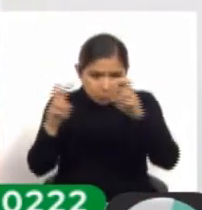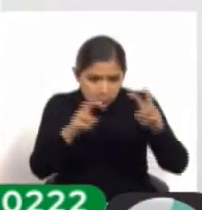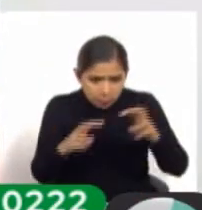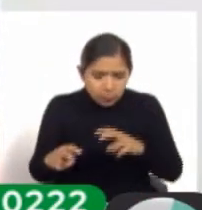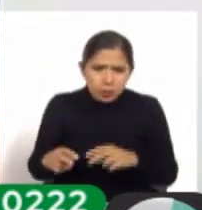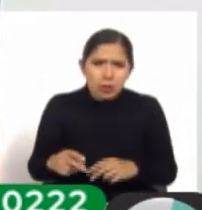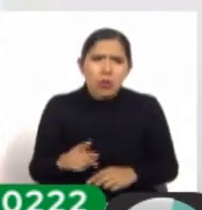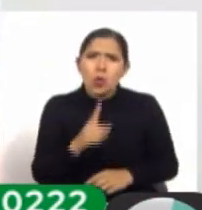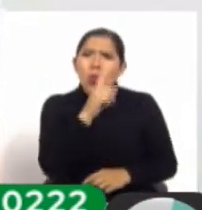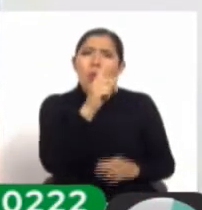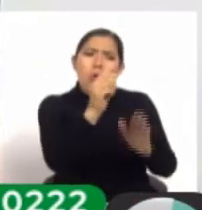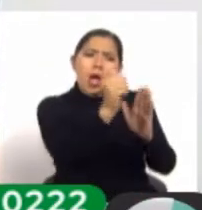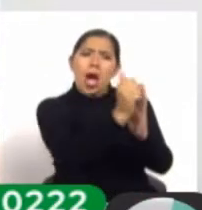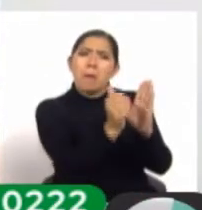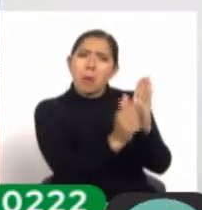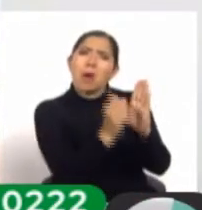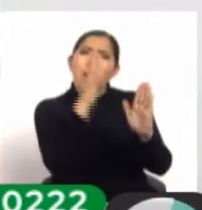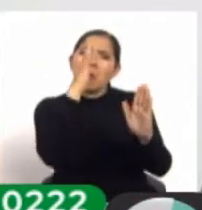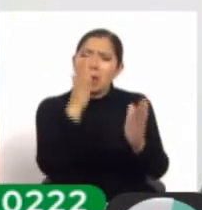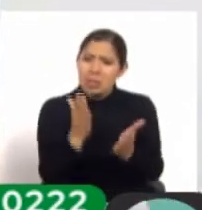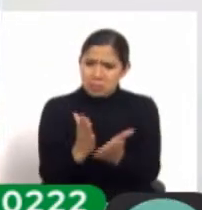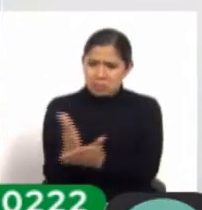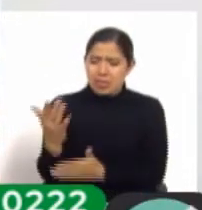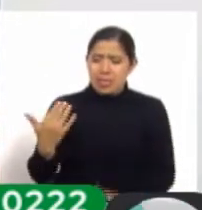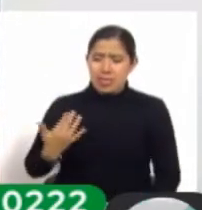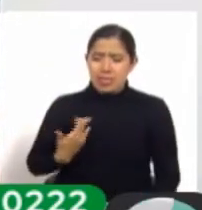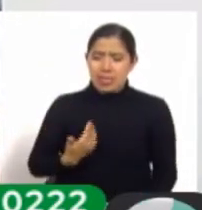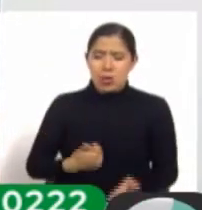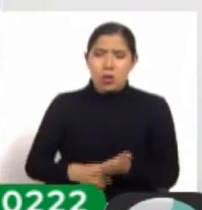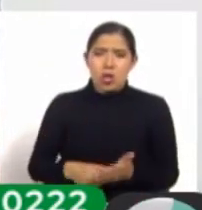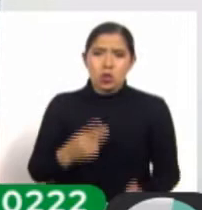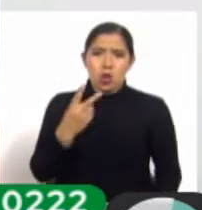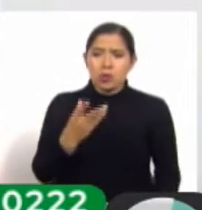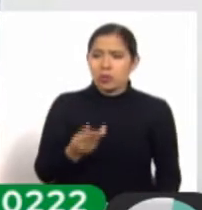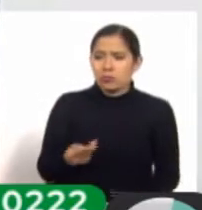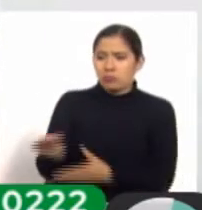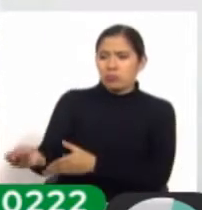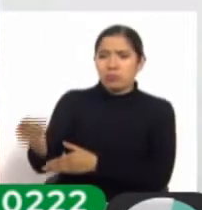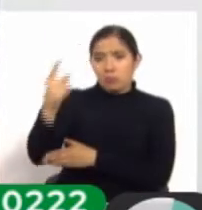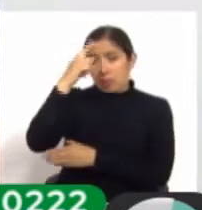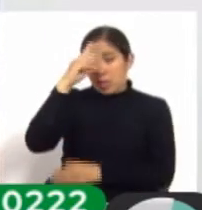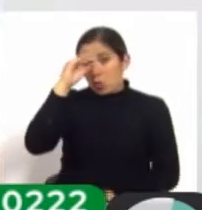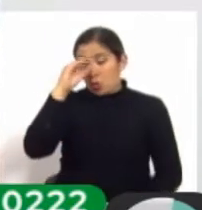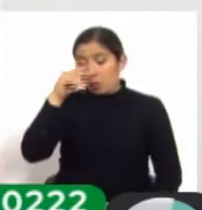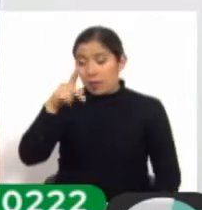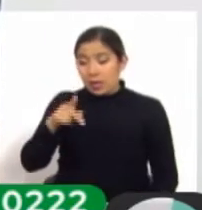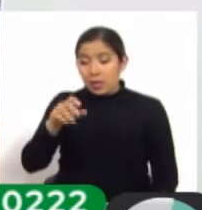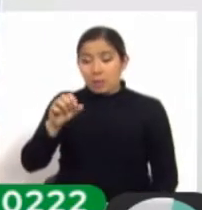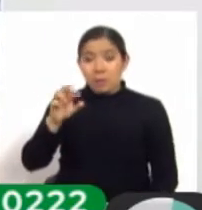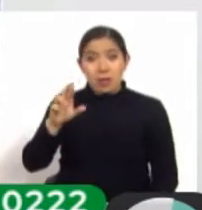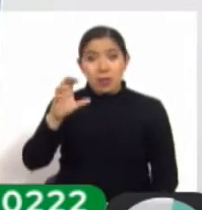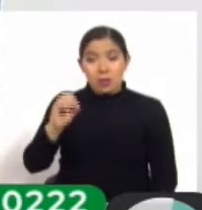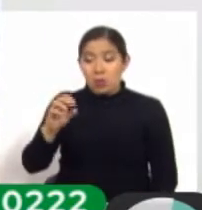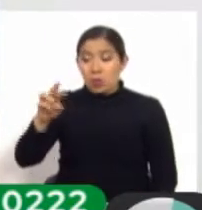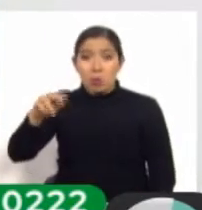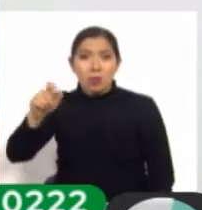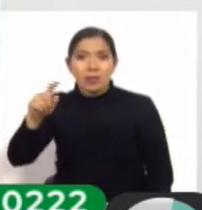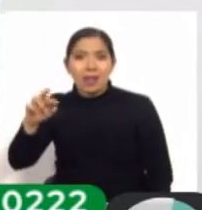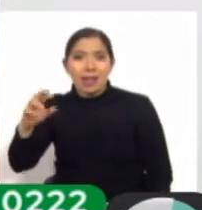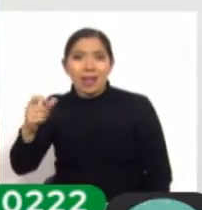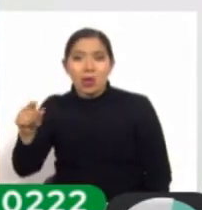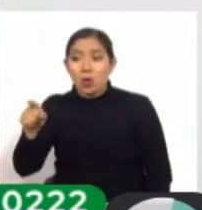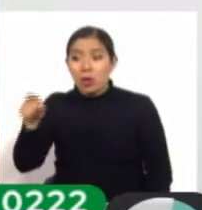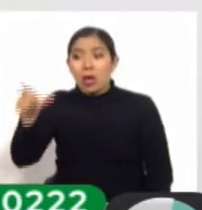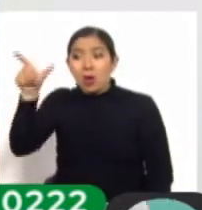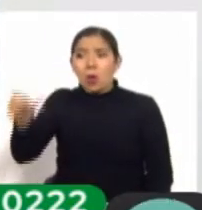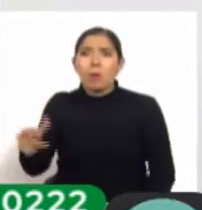quien habría extendido 2 cédulas de identidad para Pedro Montenegro, quien es buscado por la justicia brasileña. Es la información que